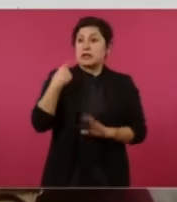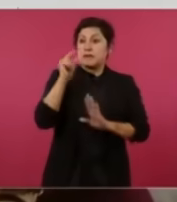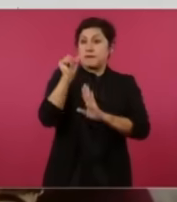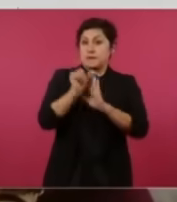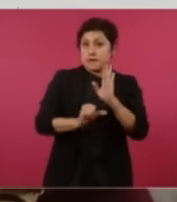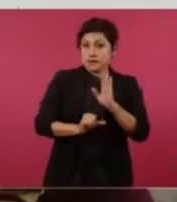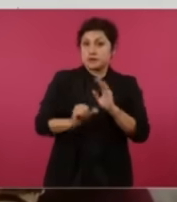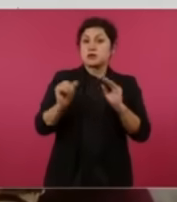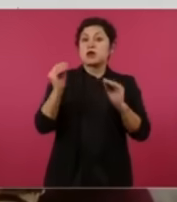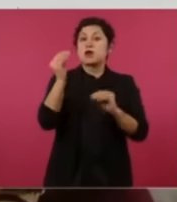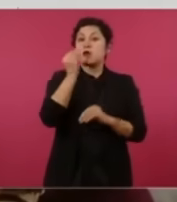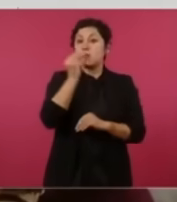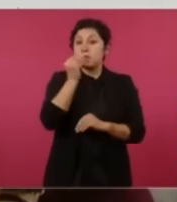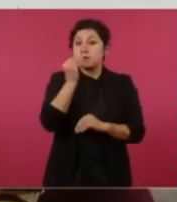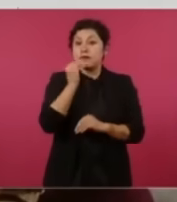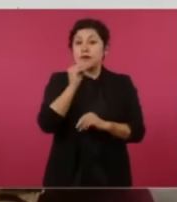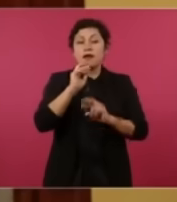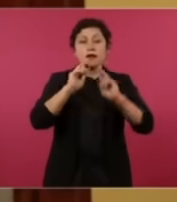Barrio.